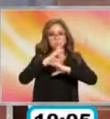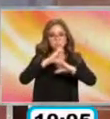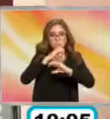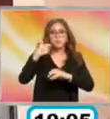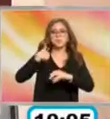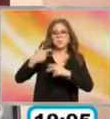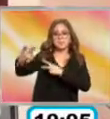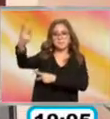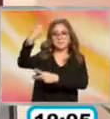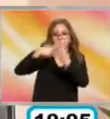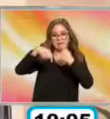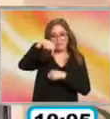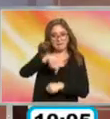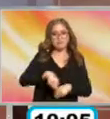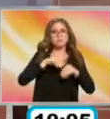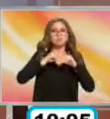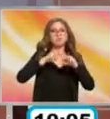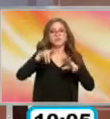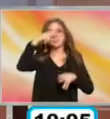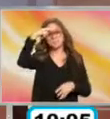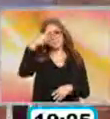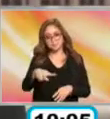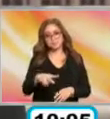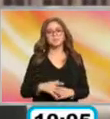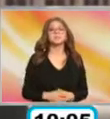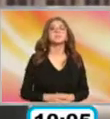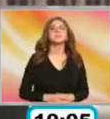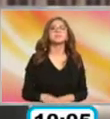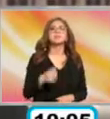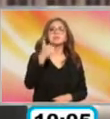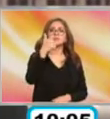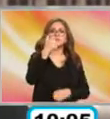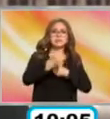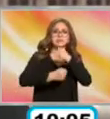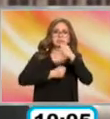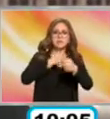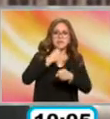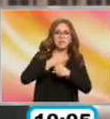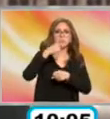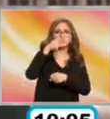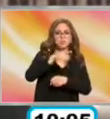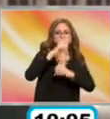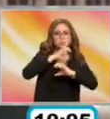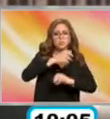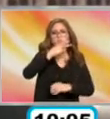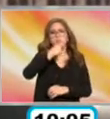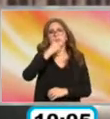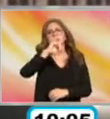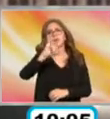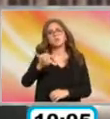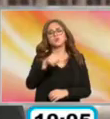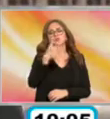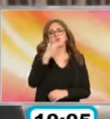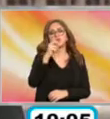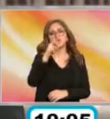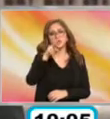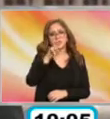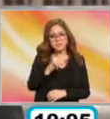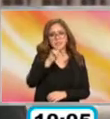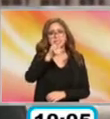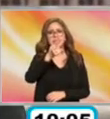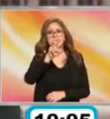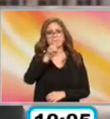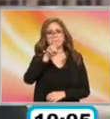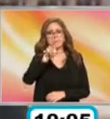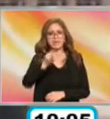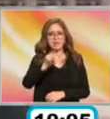a presentarlo a México. 6 años de hacer música. Platicábamos de tu señor padre, Johnny Rivera, que es reconocido en la Colombia,